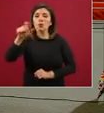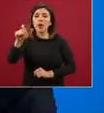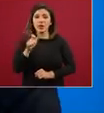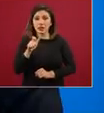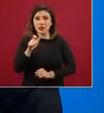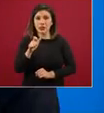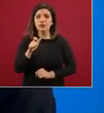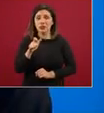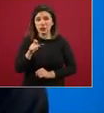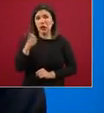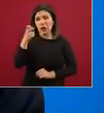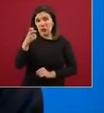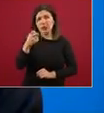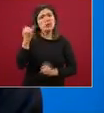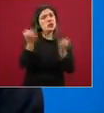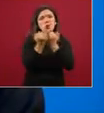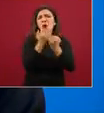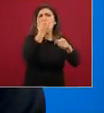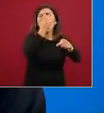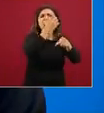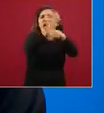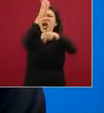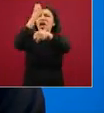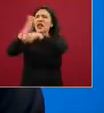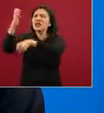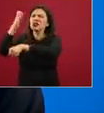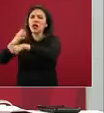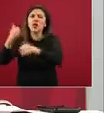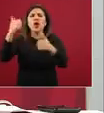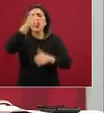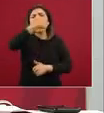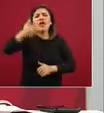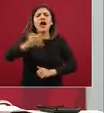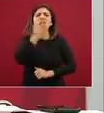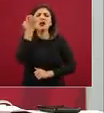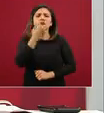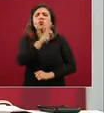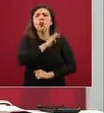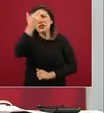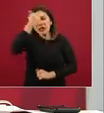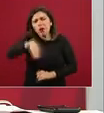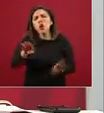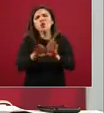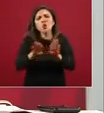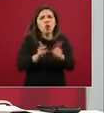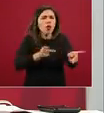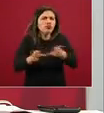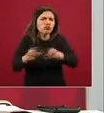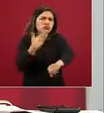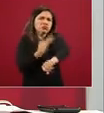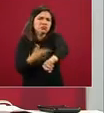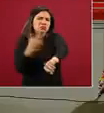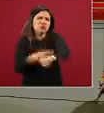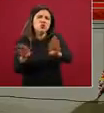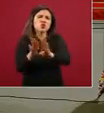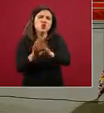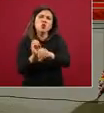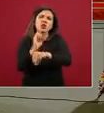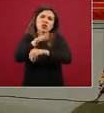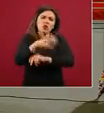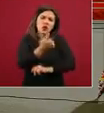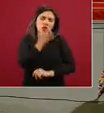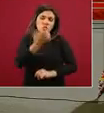.cep.mx. Y así en cada estado, comunicándose con sus escuelas, pueden conocer muy bien de qué manera pueden